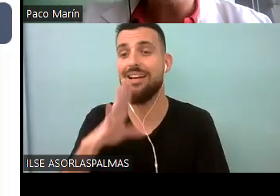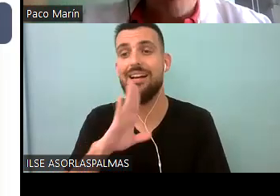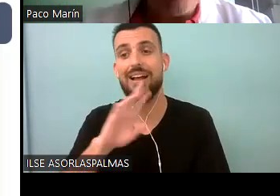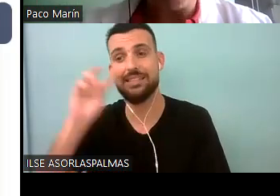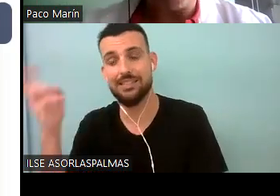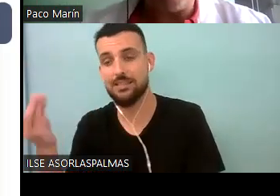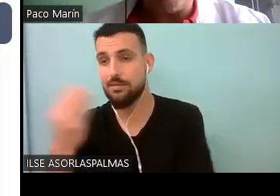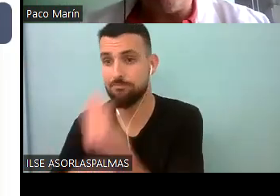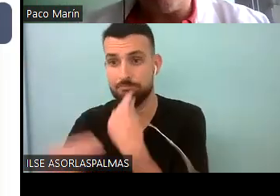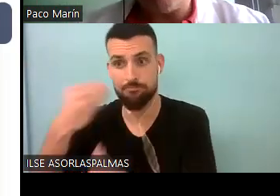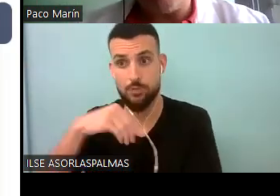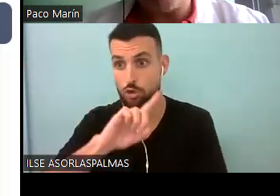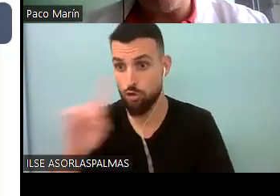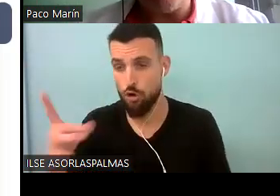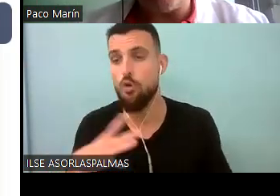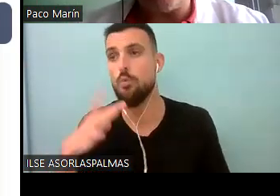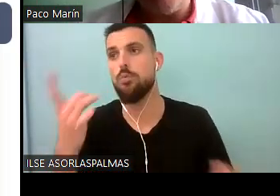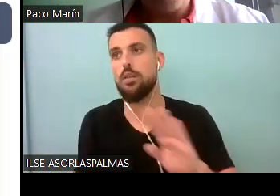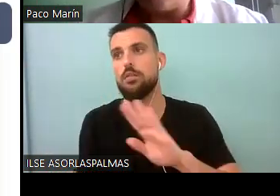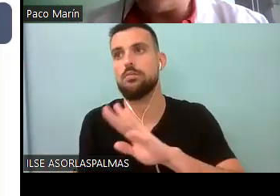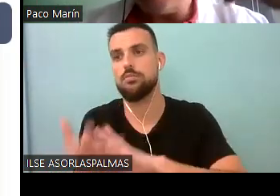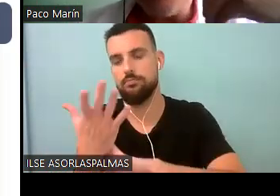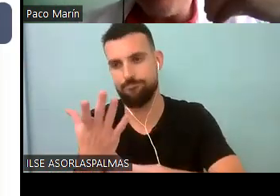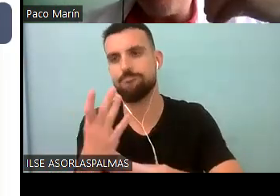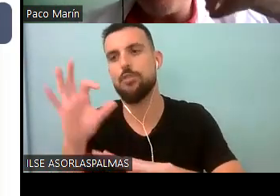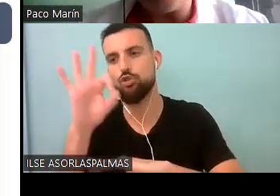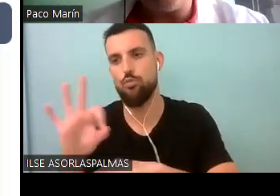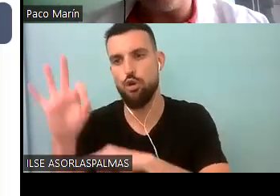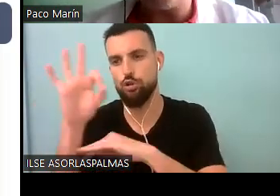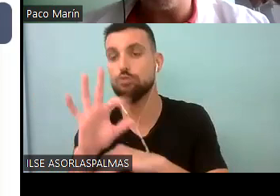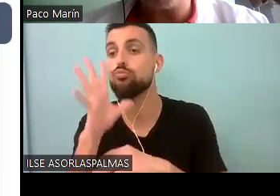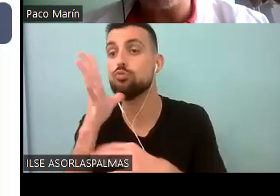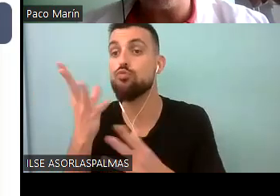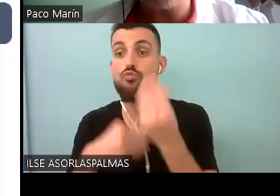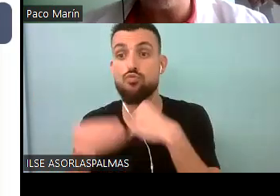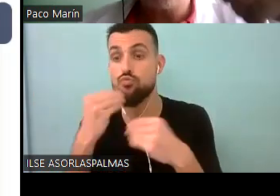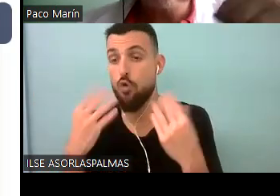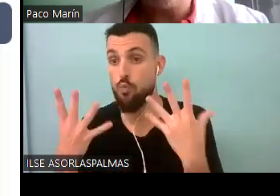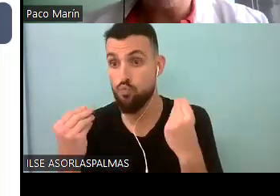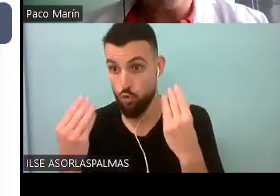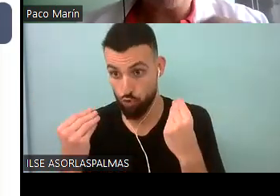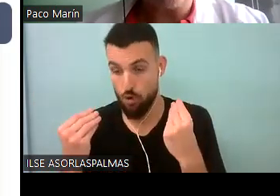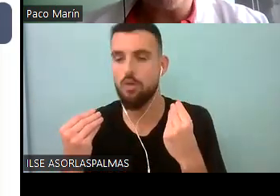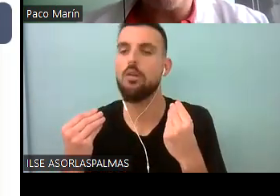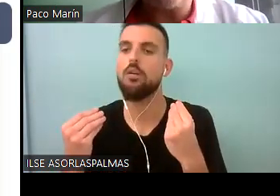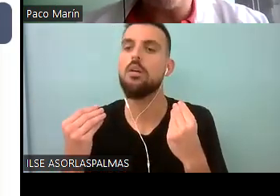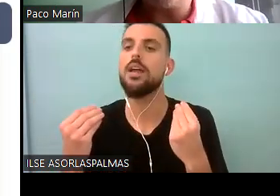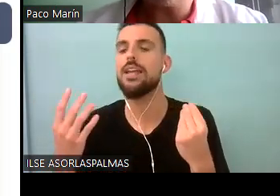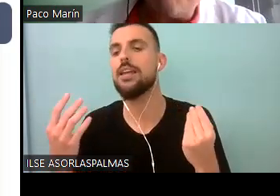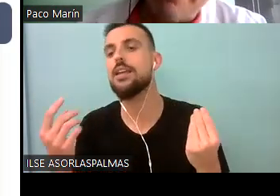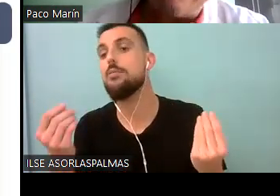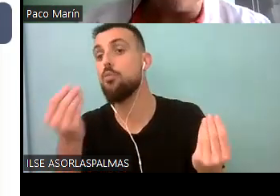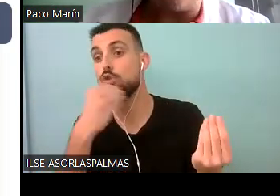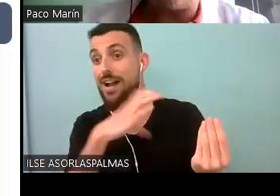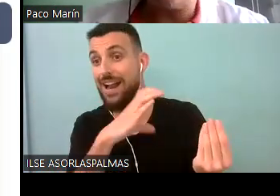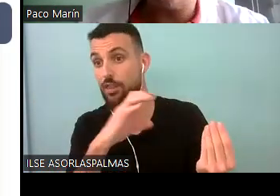correctamente, vamos a tener también un problema de osteoporosis, porque a lo mejor ingerimos mucho calcio, ingerimos poco magnesio, va a haber una compensación por parte del cuerpo,